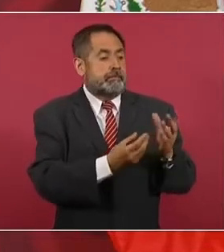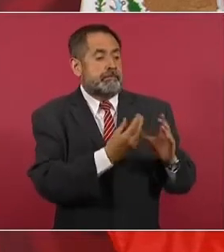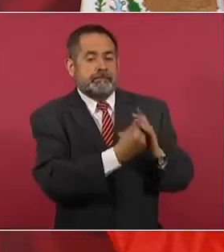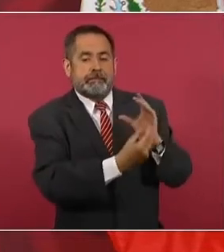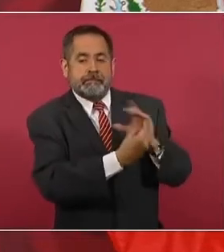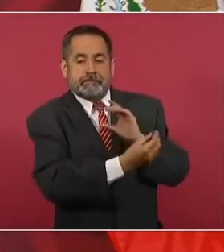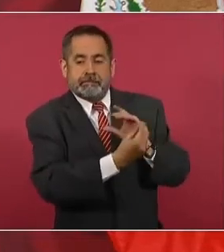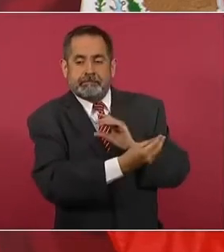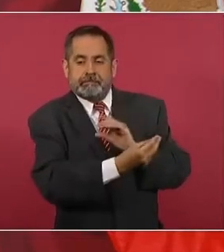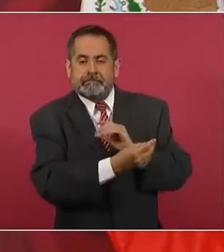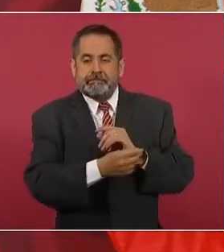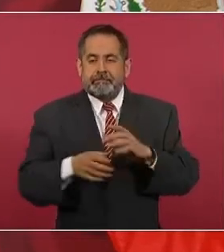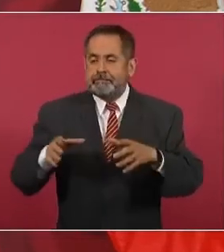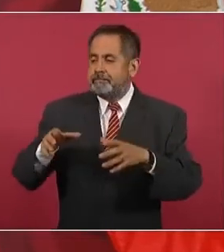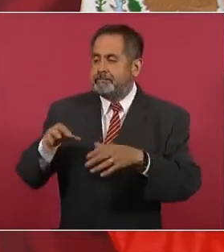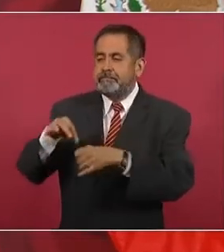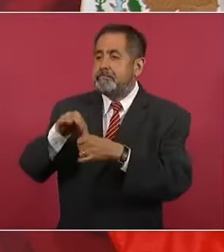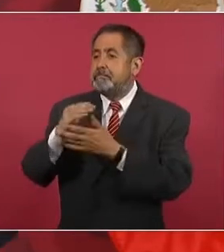No.